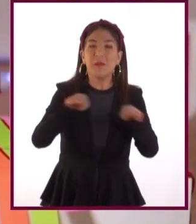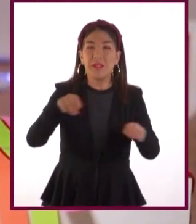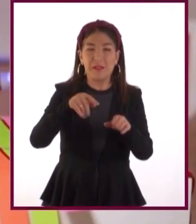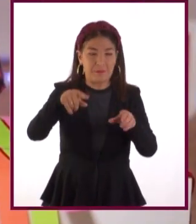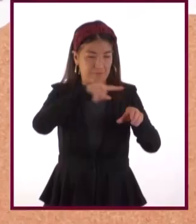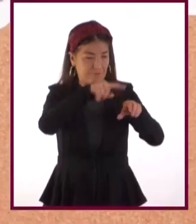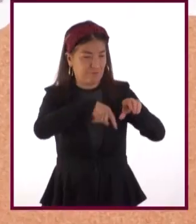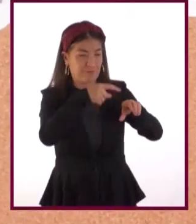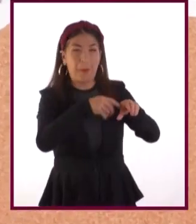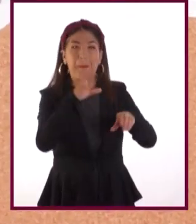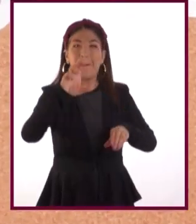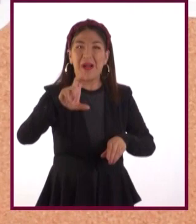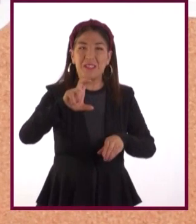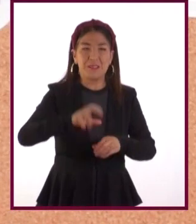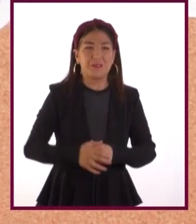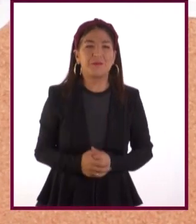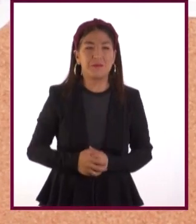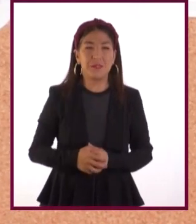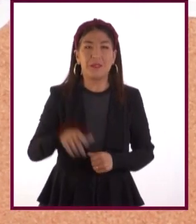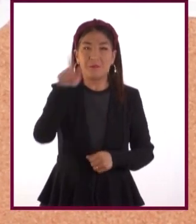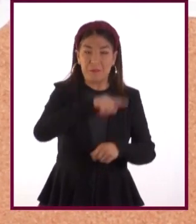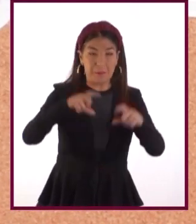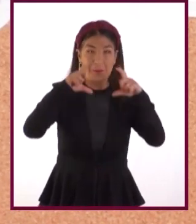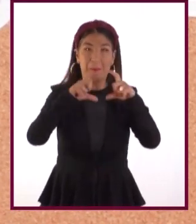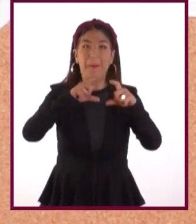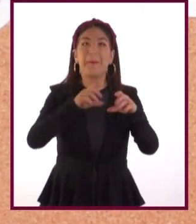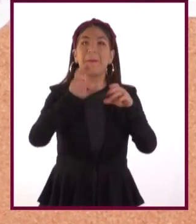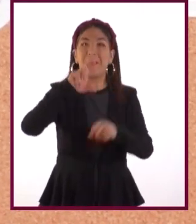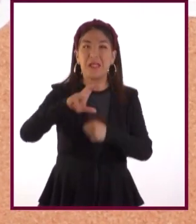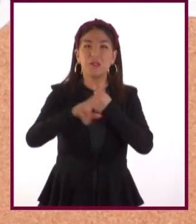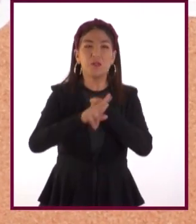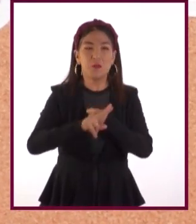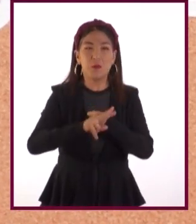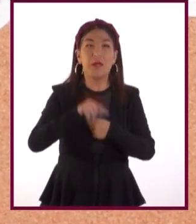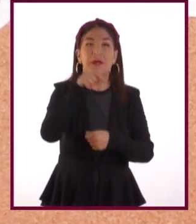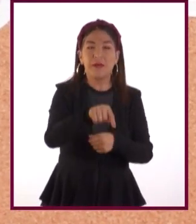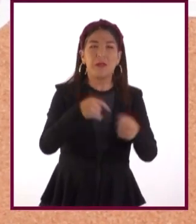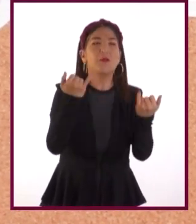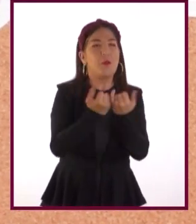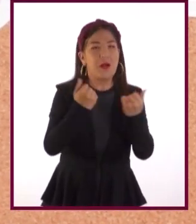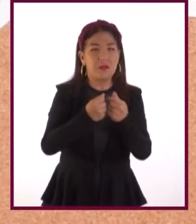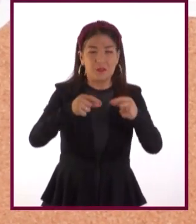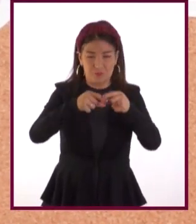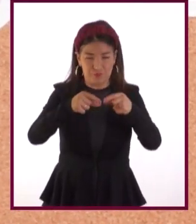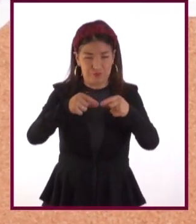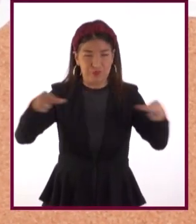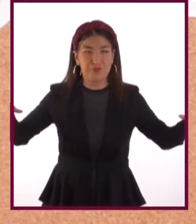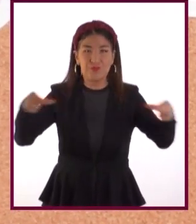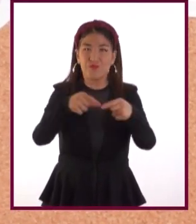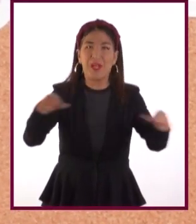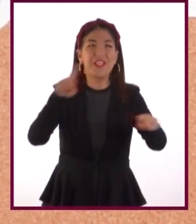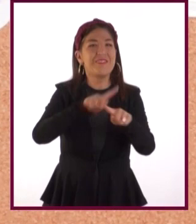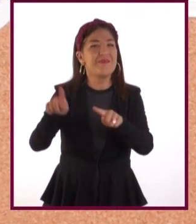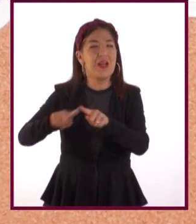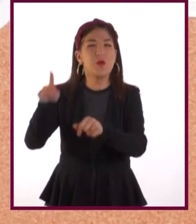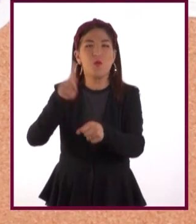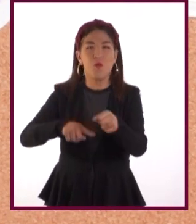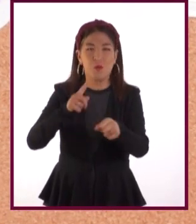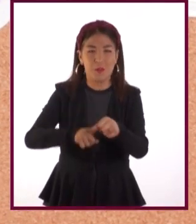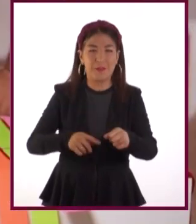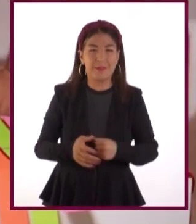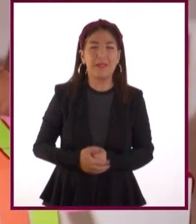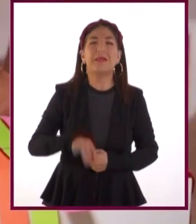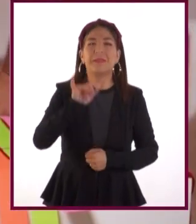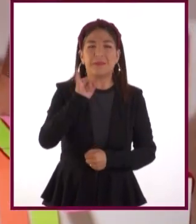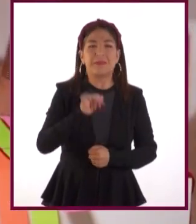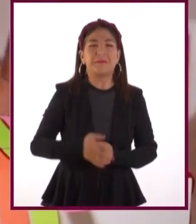boca del vaso. Una vez que tengamos la medida del radio de la apertura del vaso, vamos a hacer tiras de ese ancho con los distintos papeles de